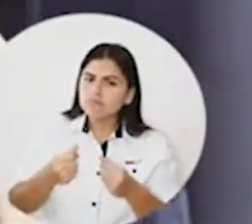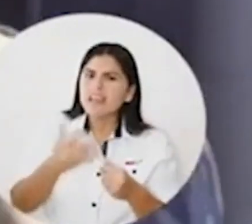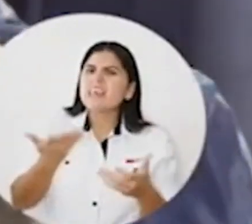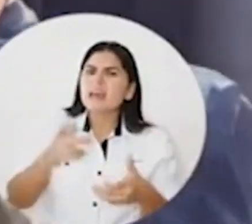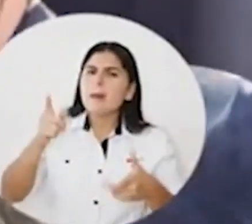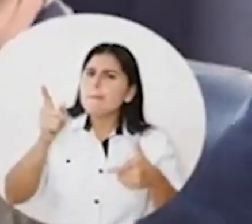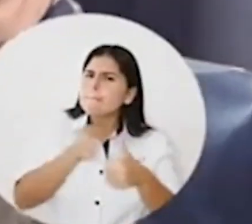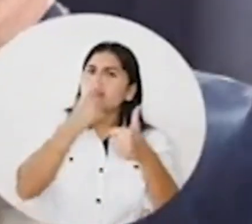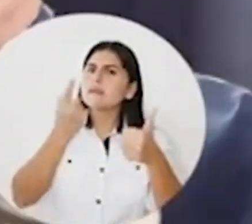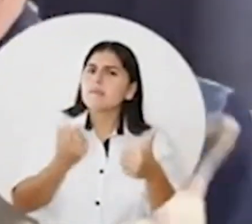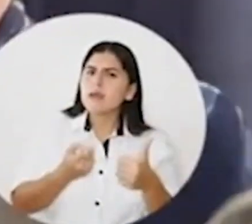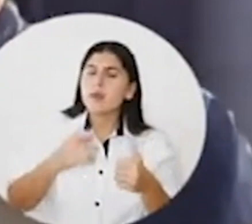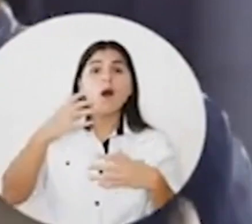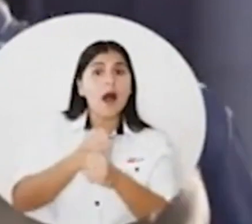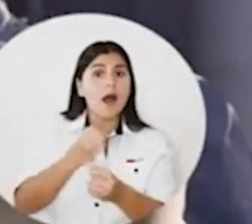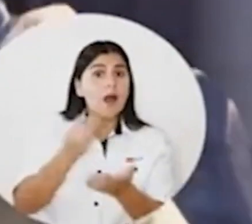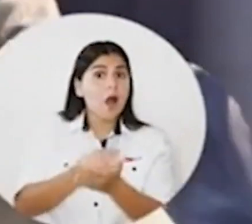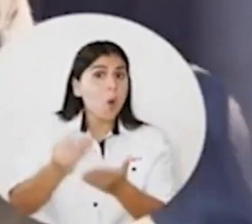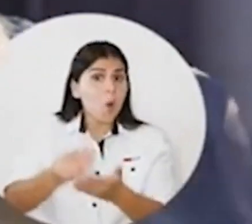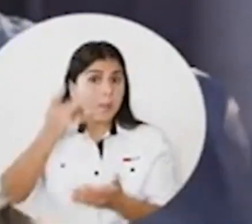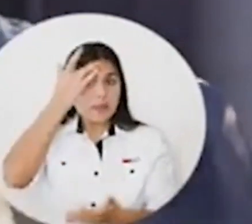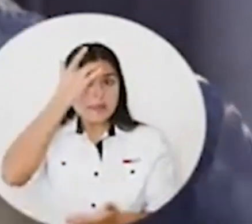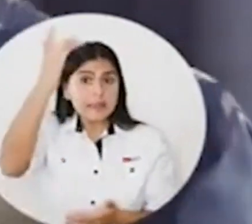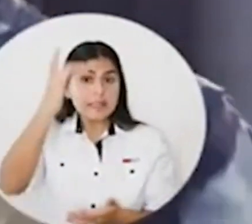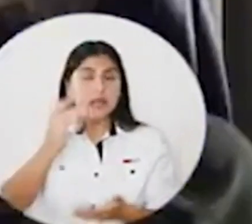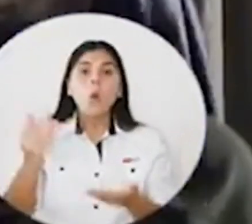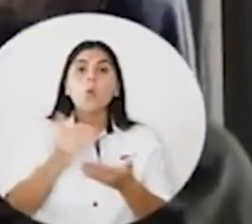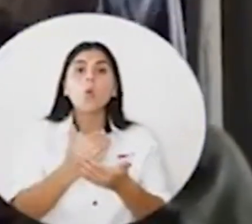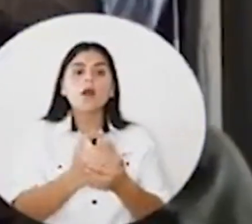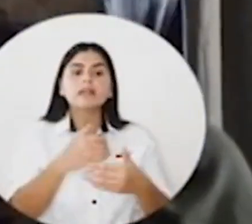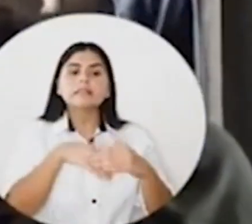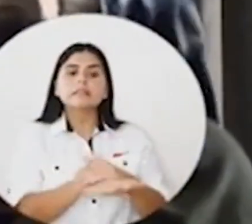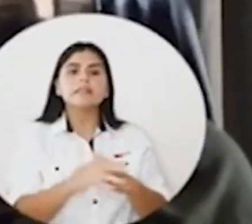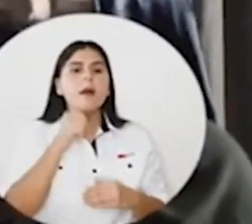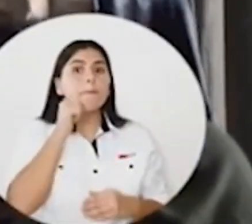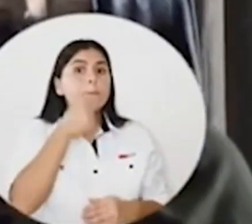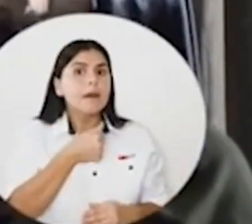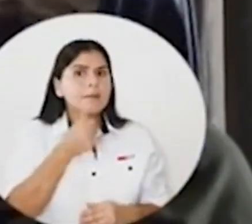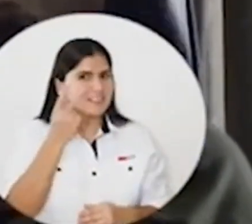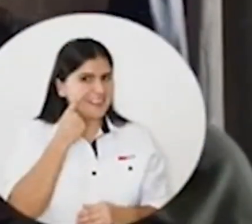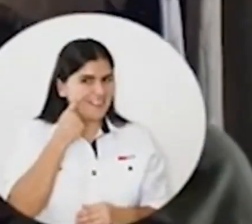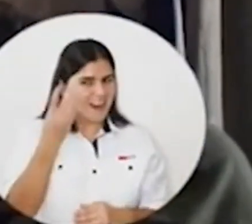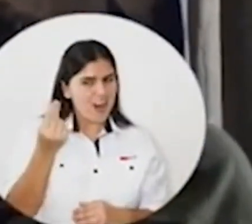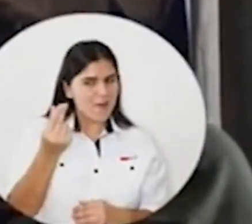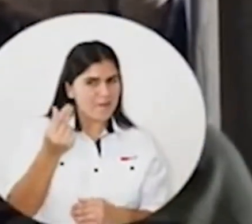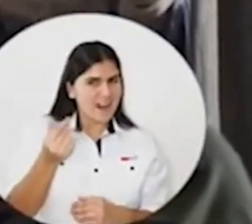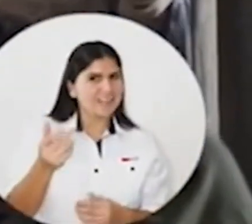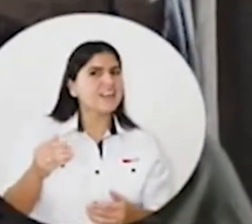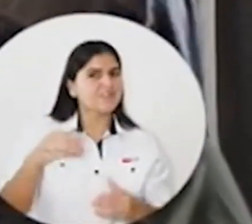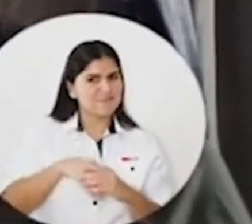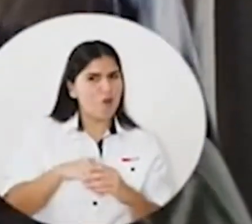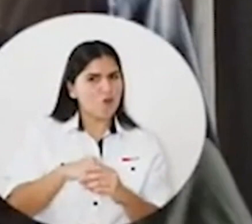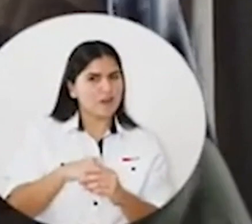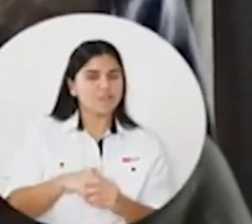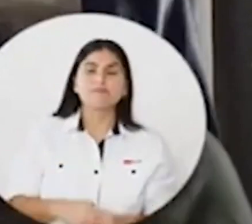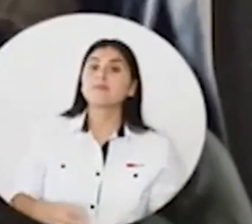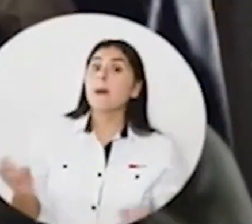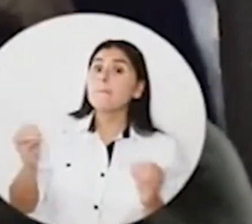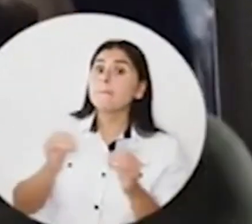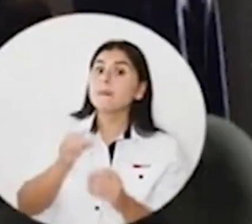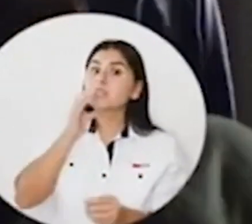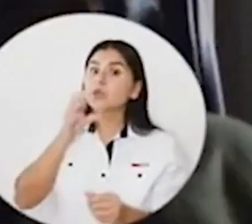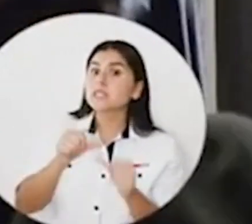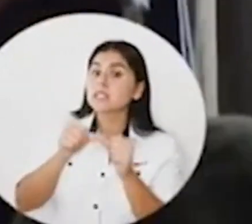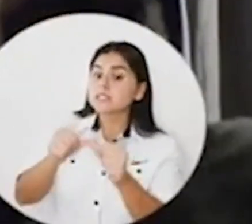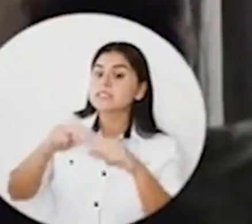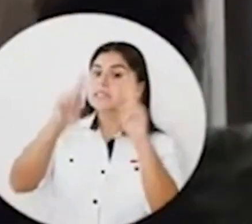defina prioridades, realice compras inteligentes, guarde alguito para mañana y verá cómo la platita le rinde más.